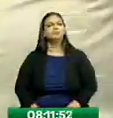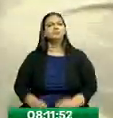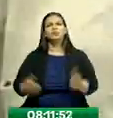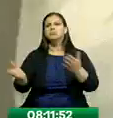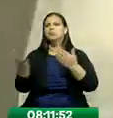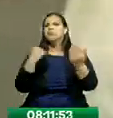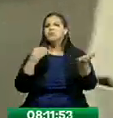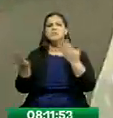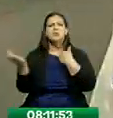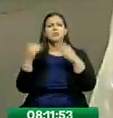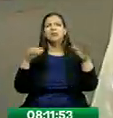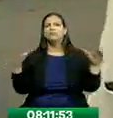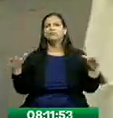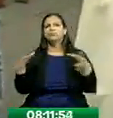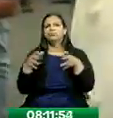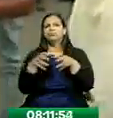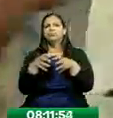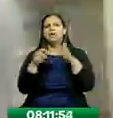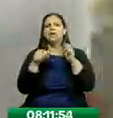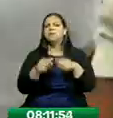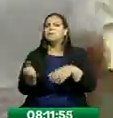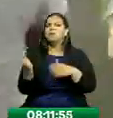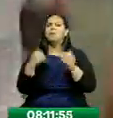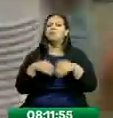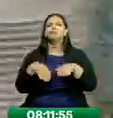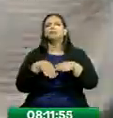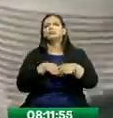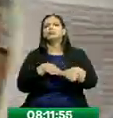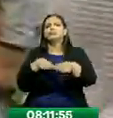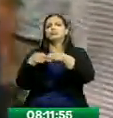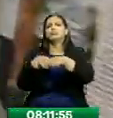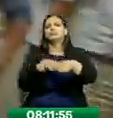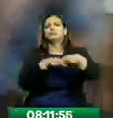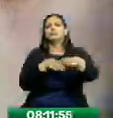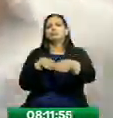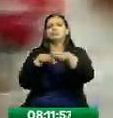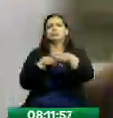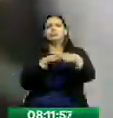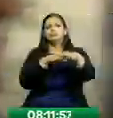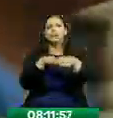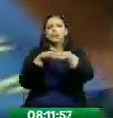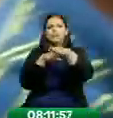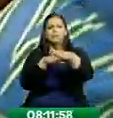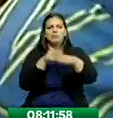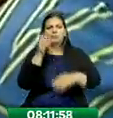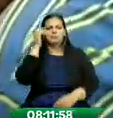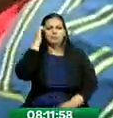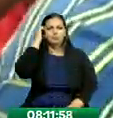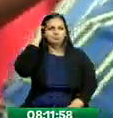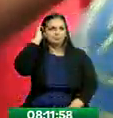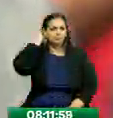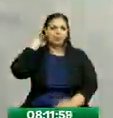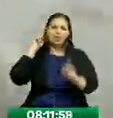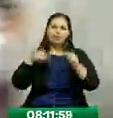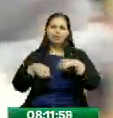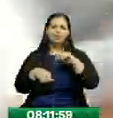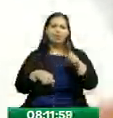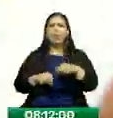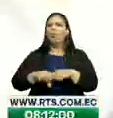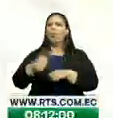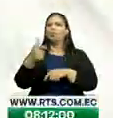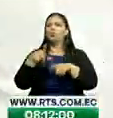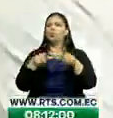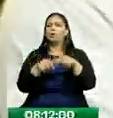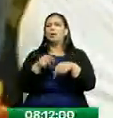vienen acá y nos dirigimos a las calles. En ese momento, bueno, van a dirigirse hacia otro punto. Al lugar que sea necesario, pero